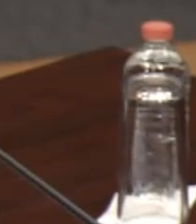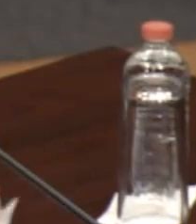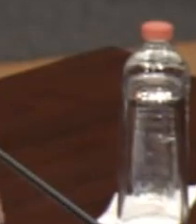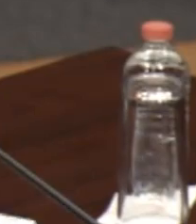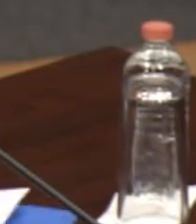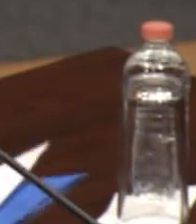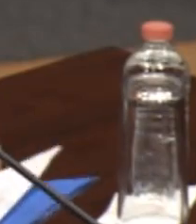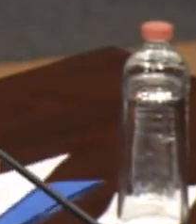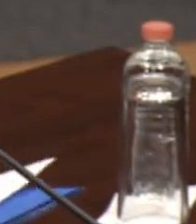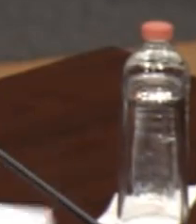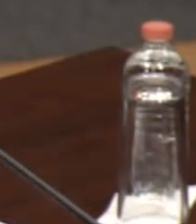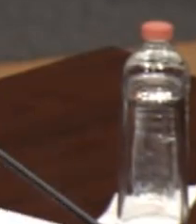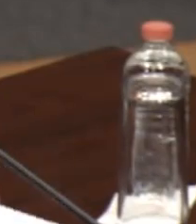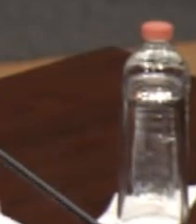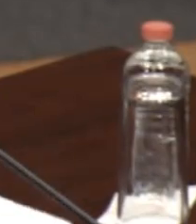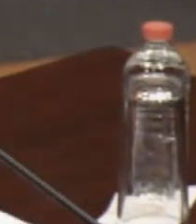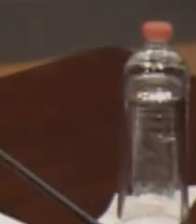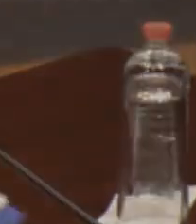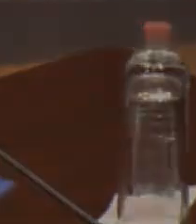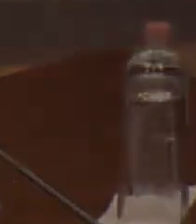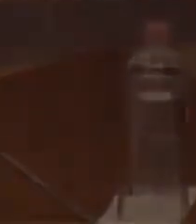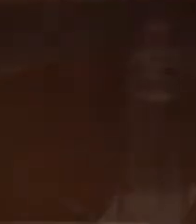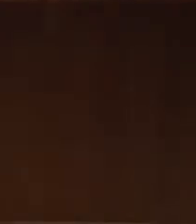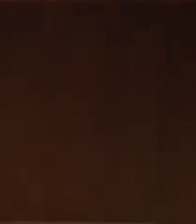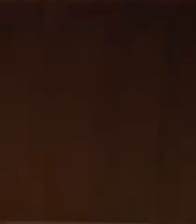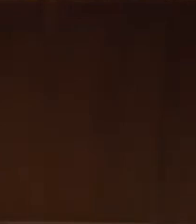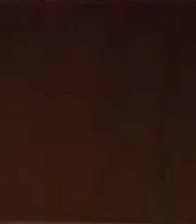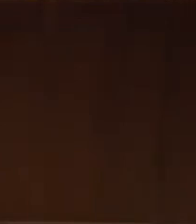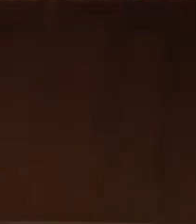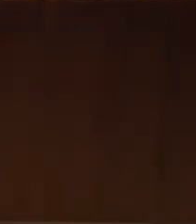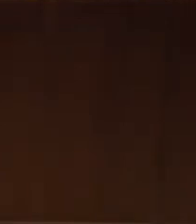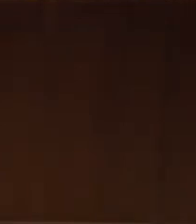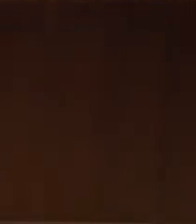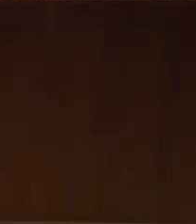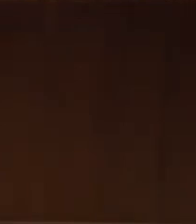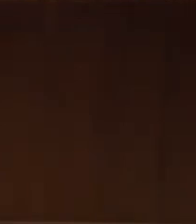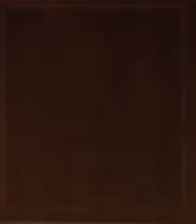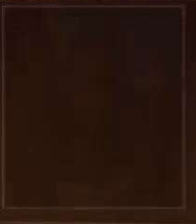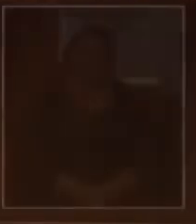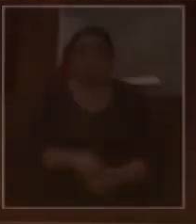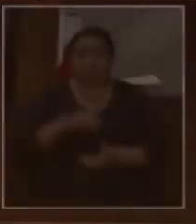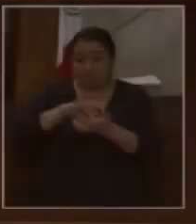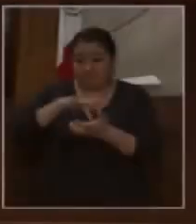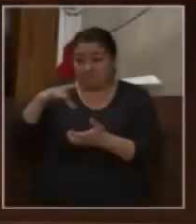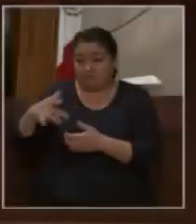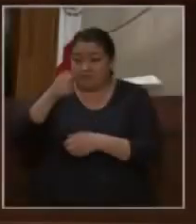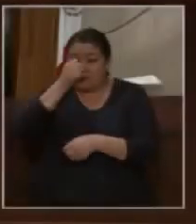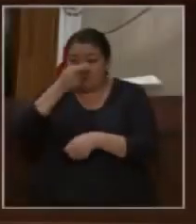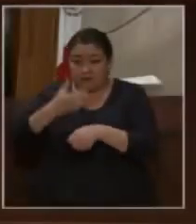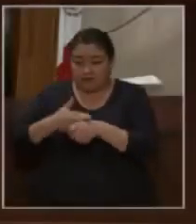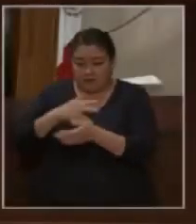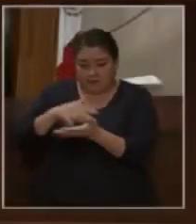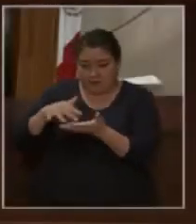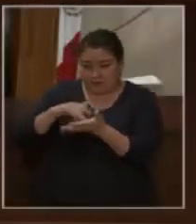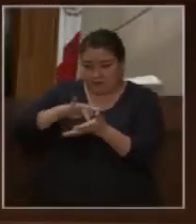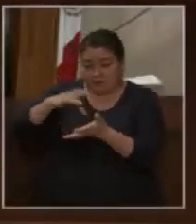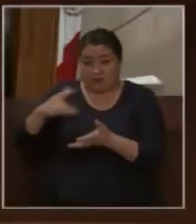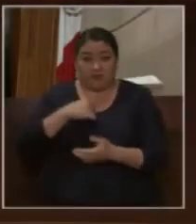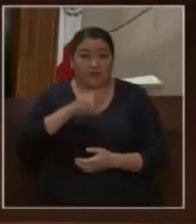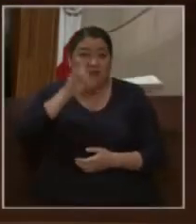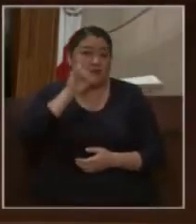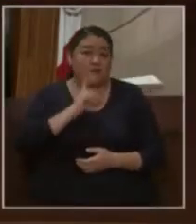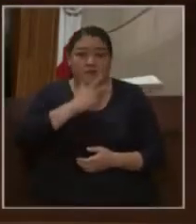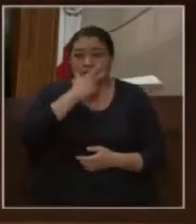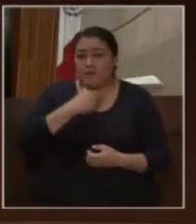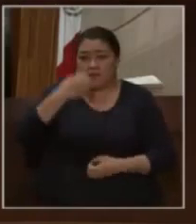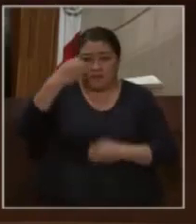la cuenta, magistrada presidenta, magistrada, magistrados. Gracias, secretario. Ahora bien, magistrada, magistrado, están a